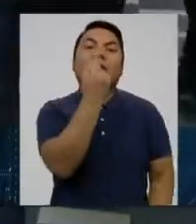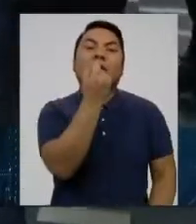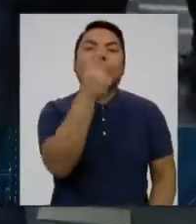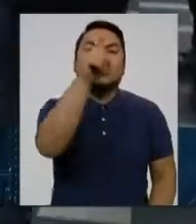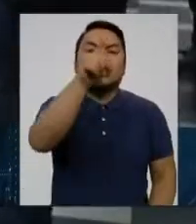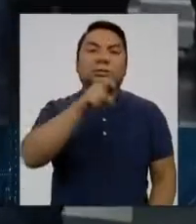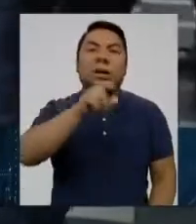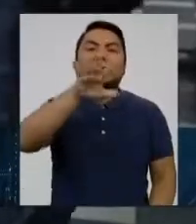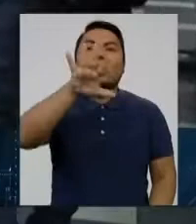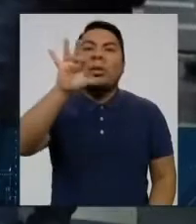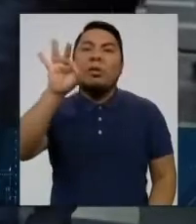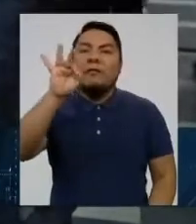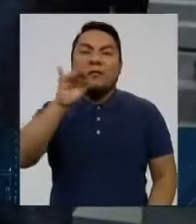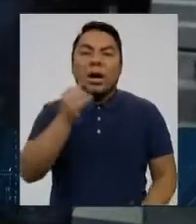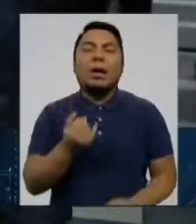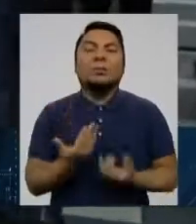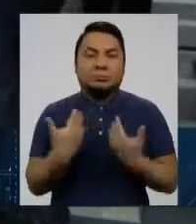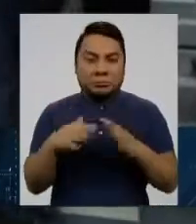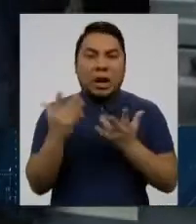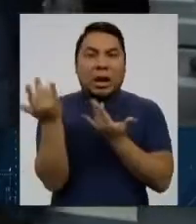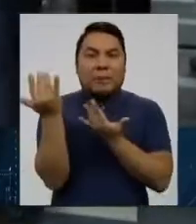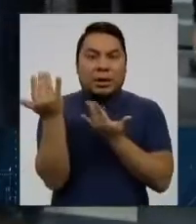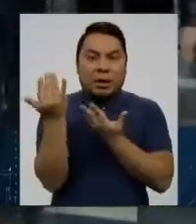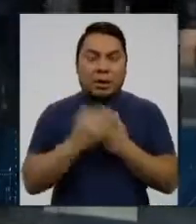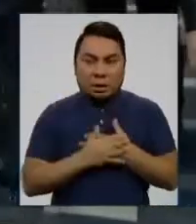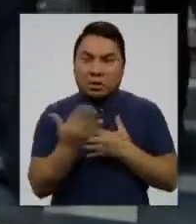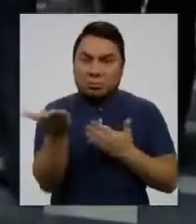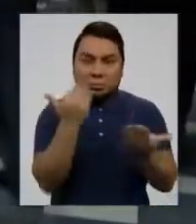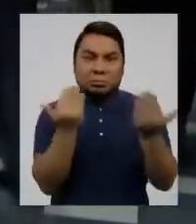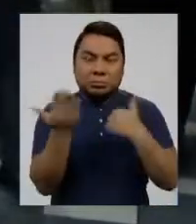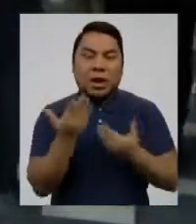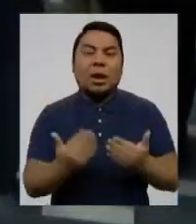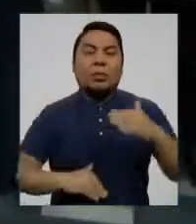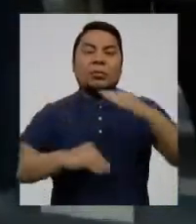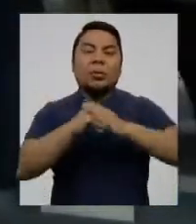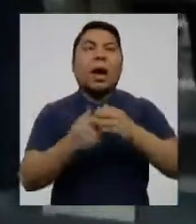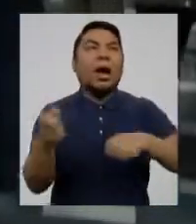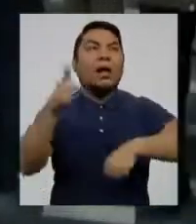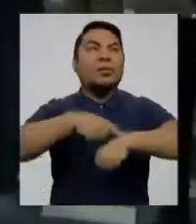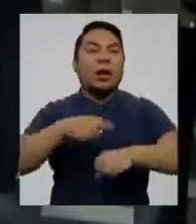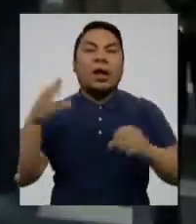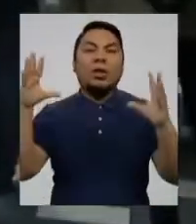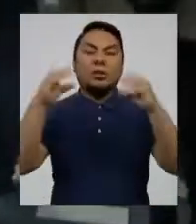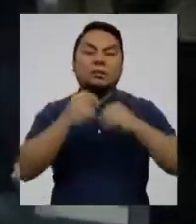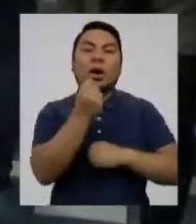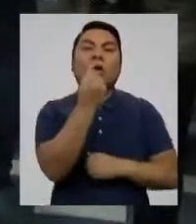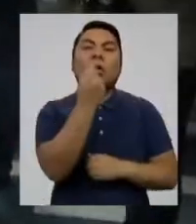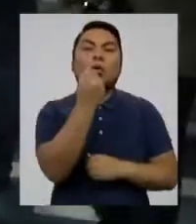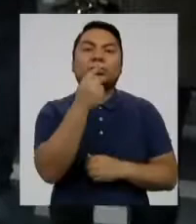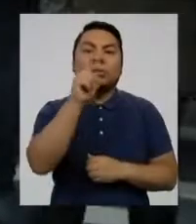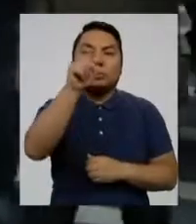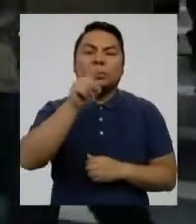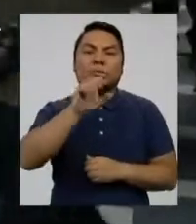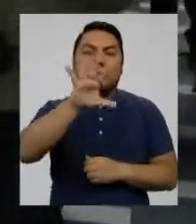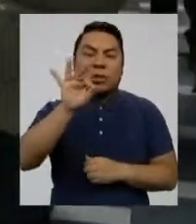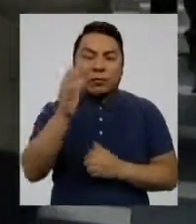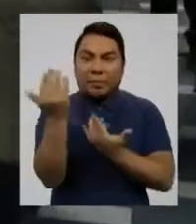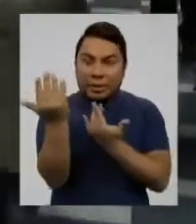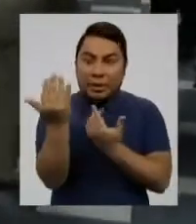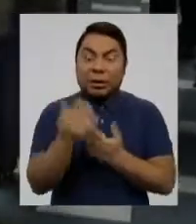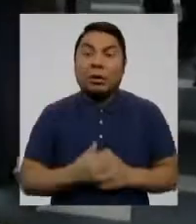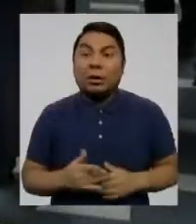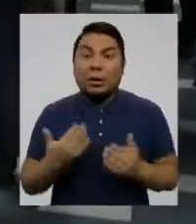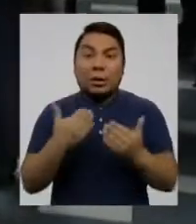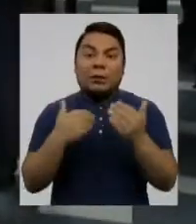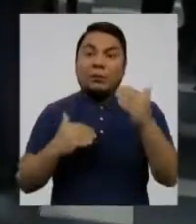se reciben las inscripciones aquí, y esto pues concita la llegada a esta hora de diferentes postulantes